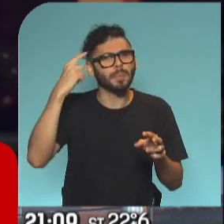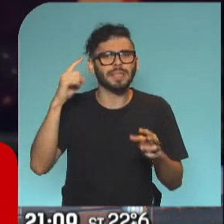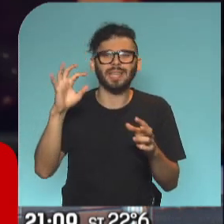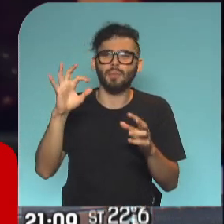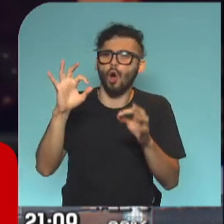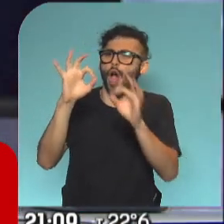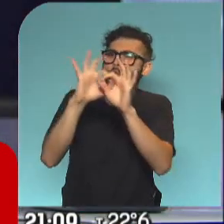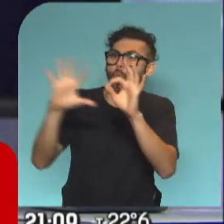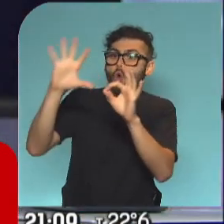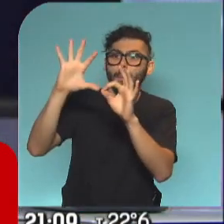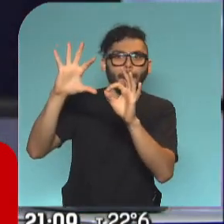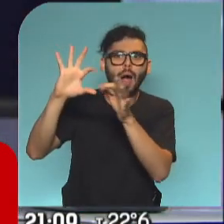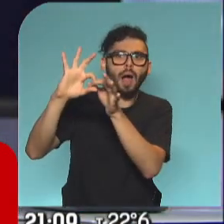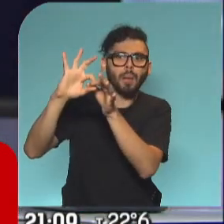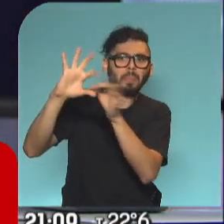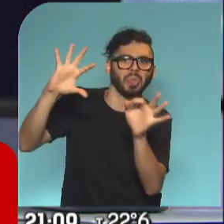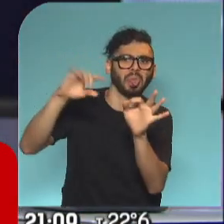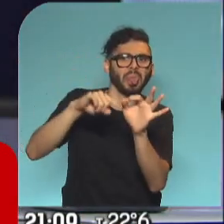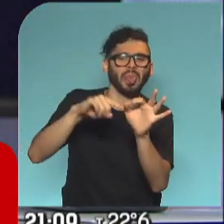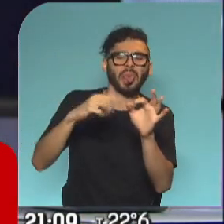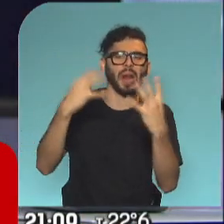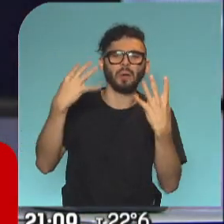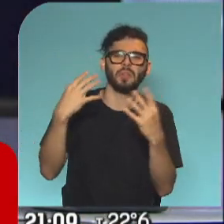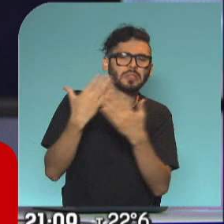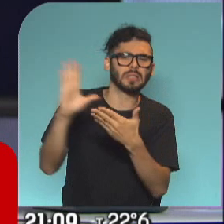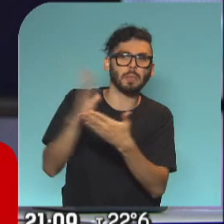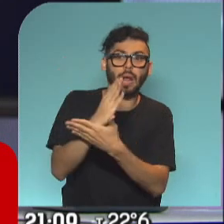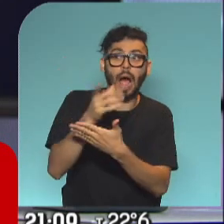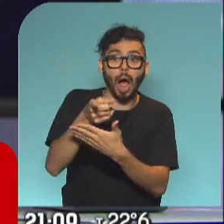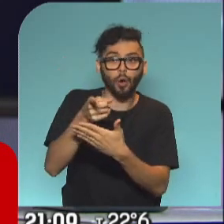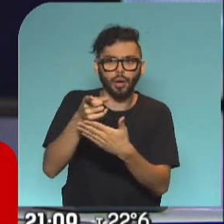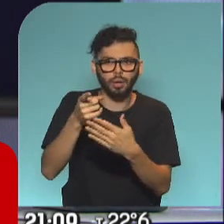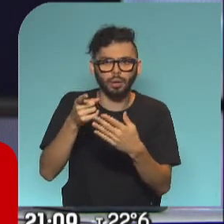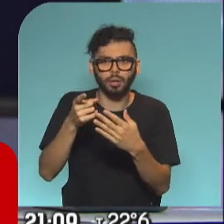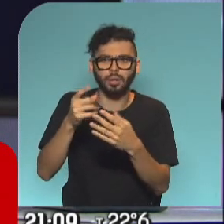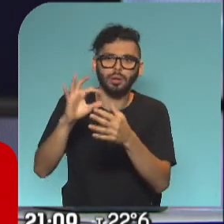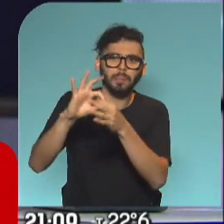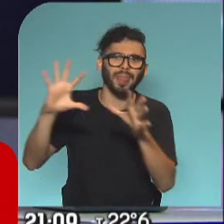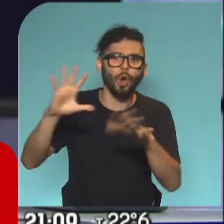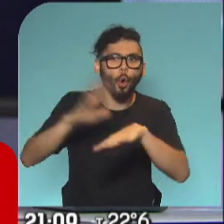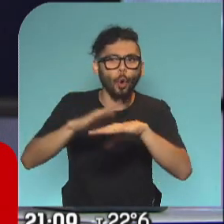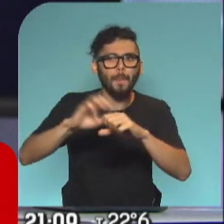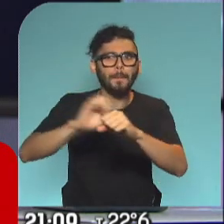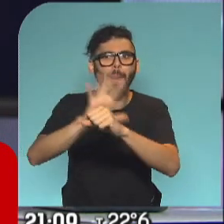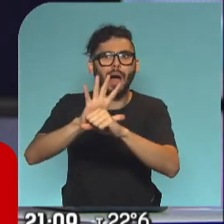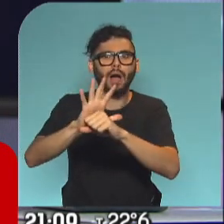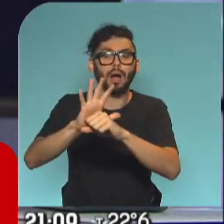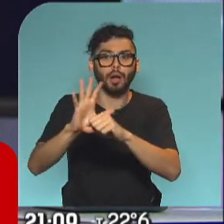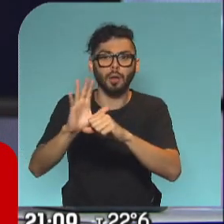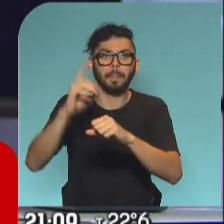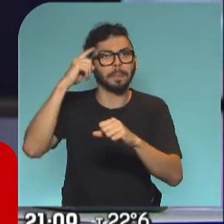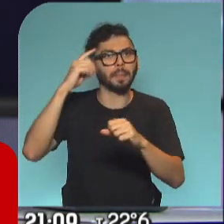por el Brexit, no por estas razones, Sí. por estos motivos. Sí, qué irónico, Ariel, porque lo que está pasando ahora que estamos a una semana de